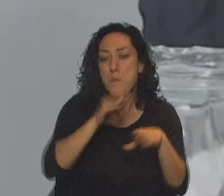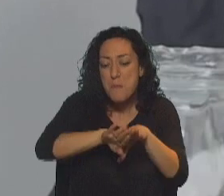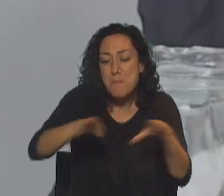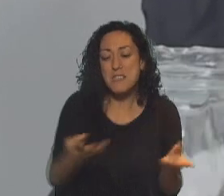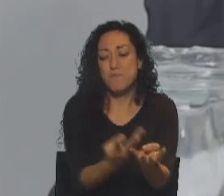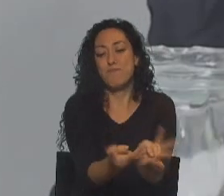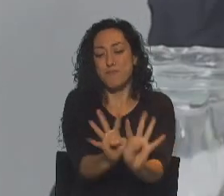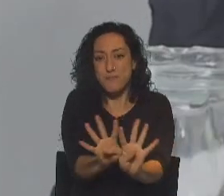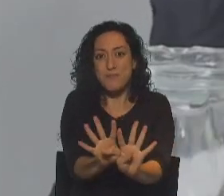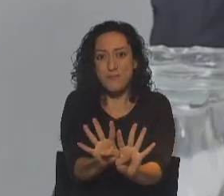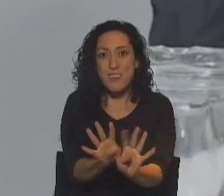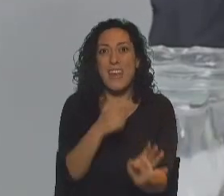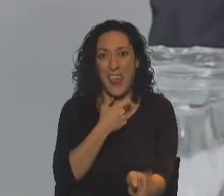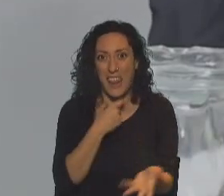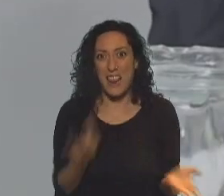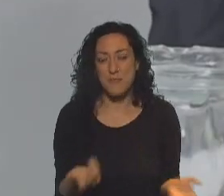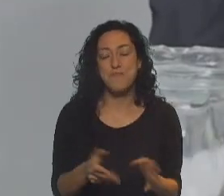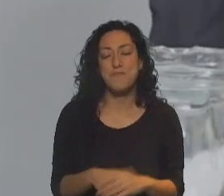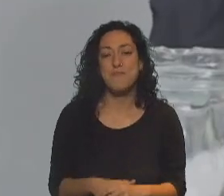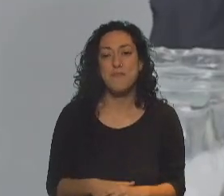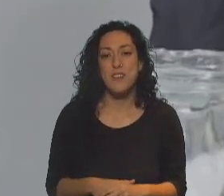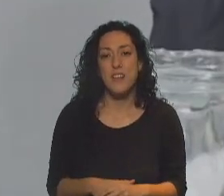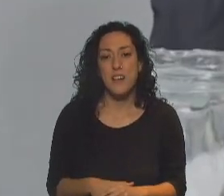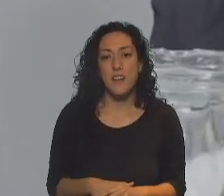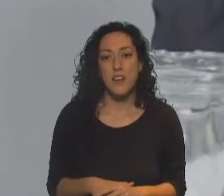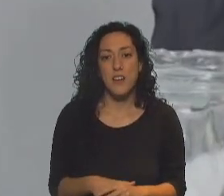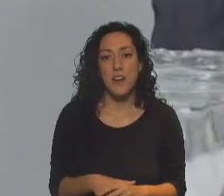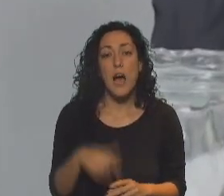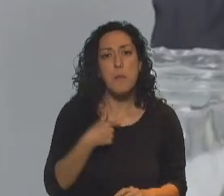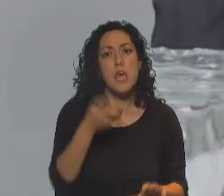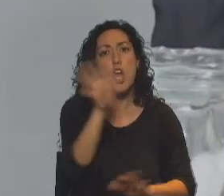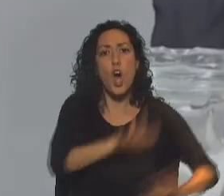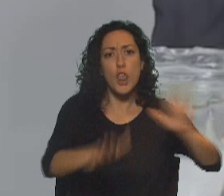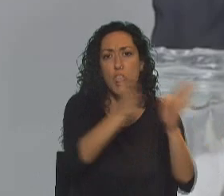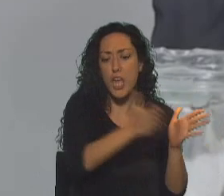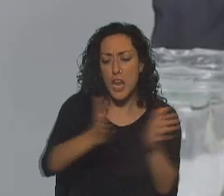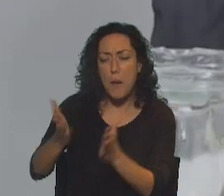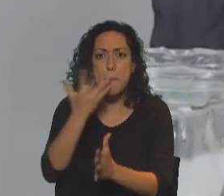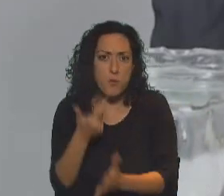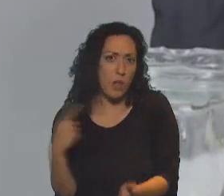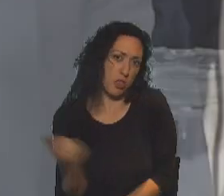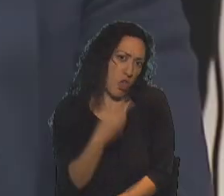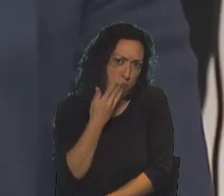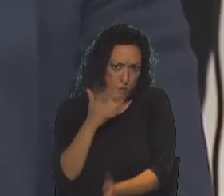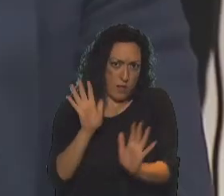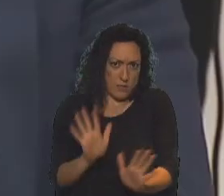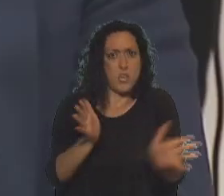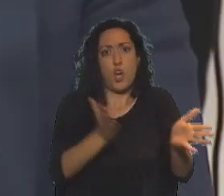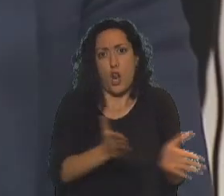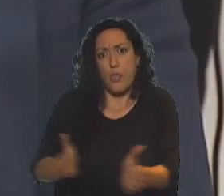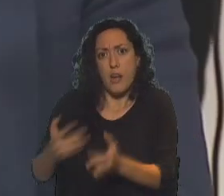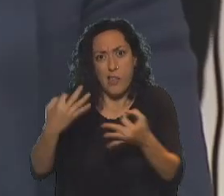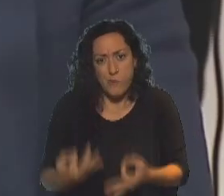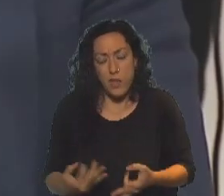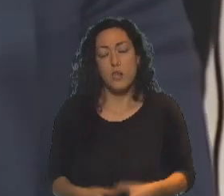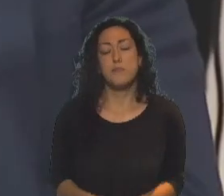es el orden, ¿no? Porque a mí me gusta también vivir en orden, a todos nos gusta el orden, ¿no?